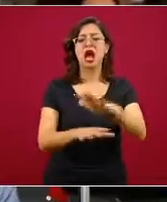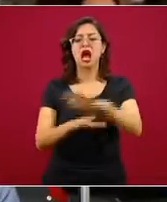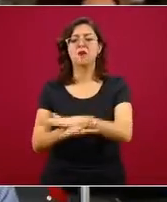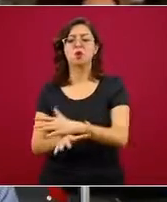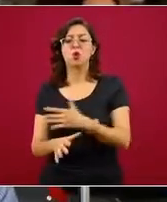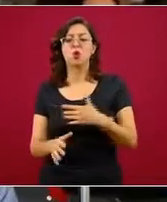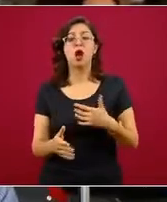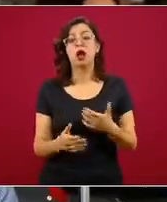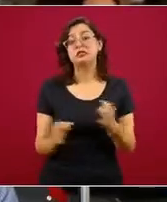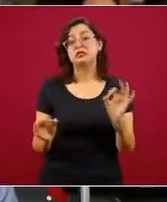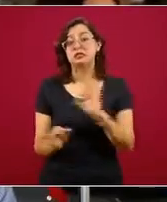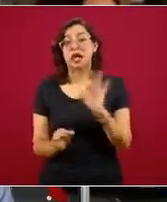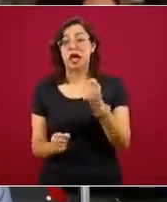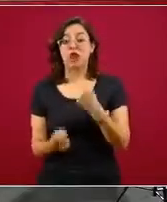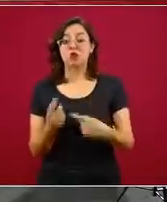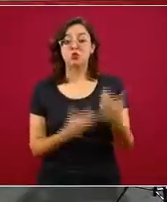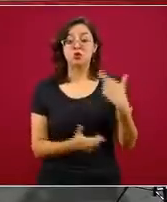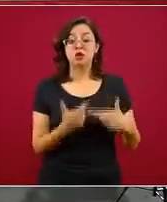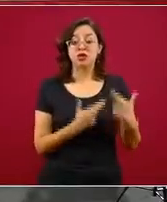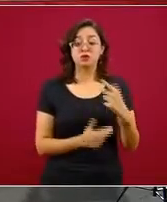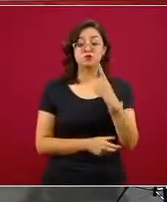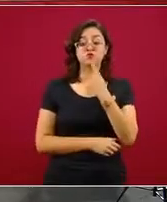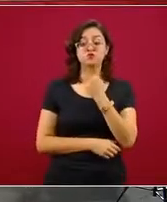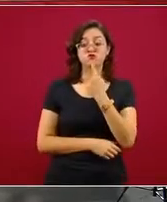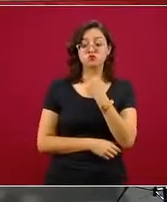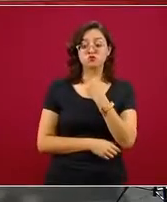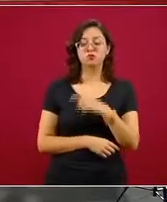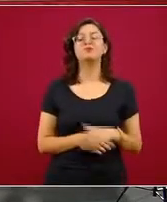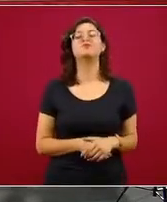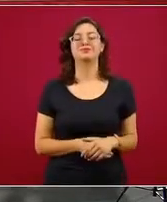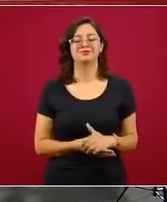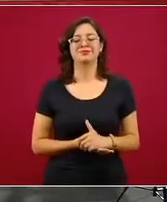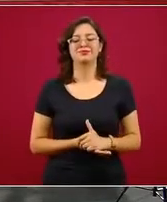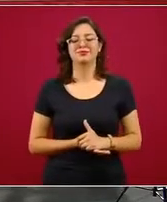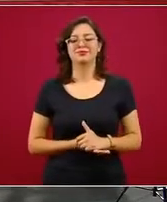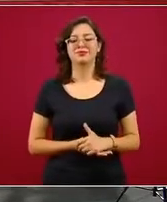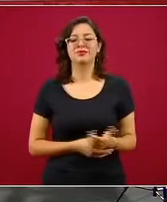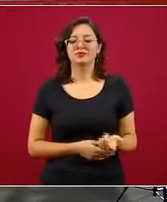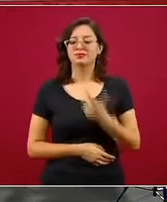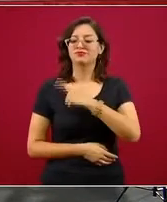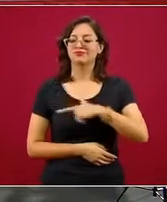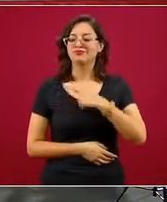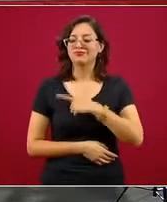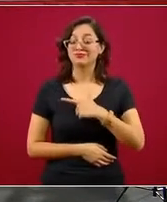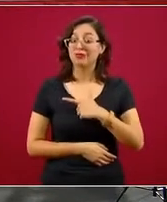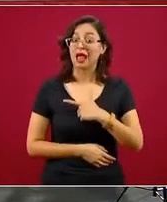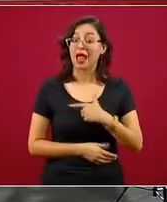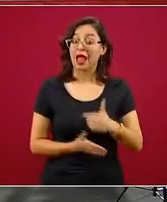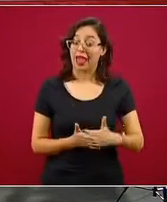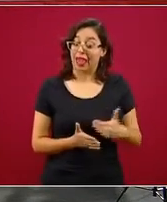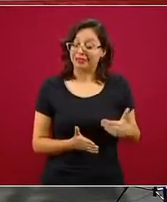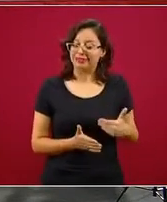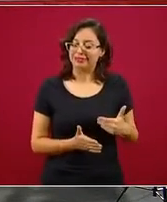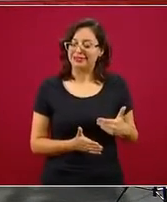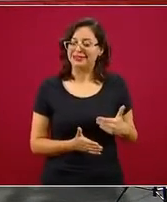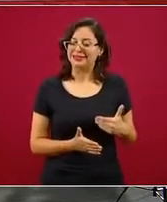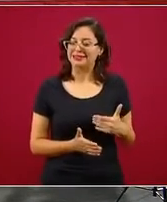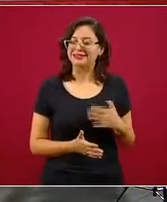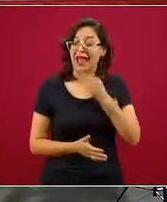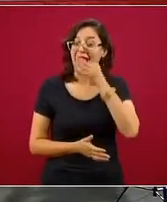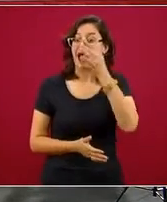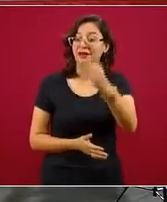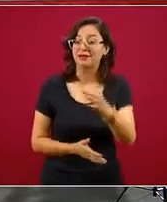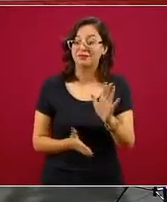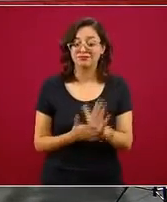que va a regresar a fase roja. Gracias. Con mucho gusto y también anticipándome a las filtraciones. Si se filtra un documento